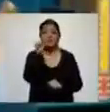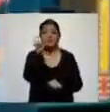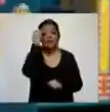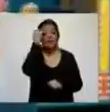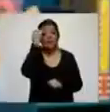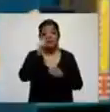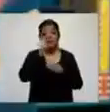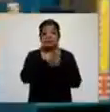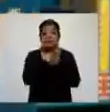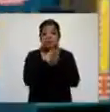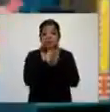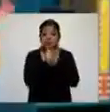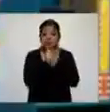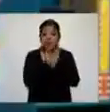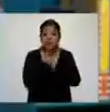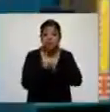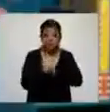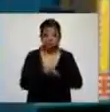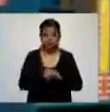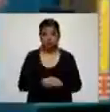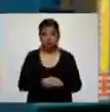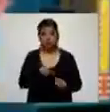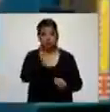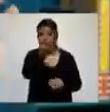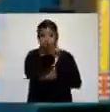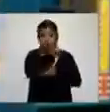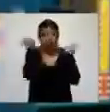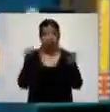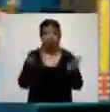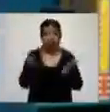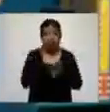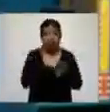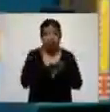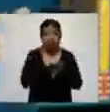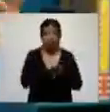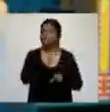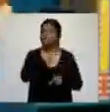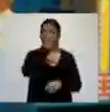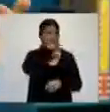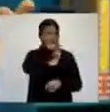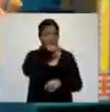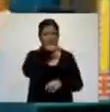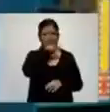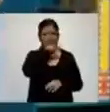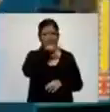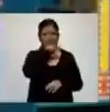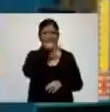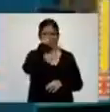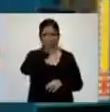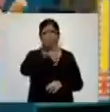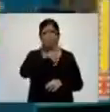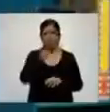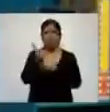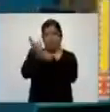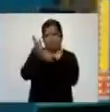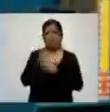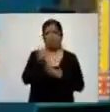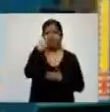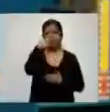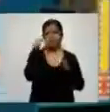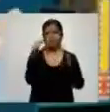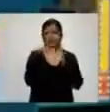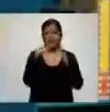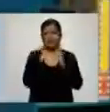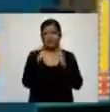20 segundos. Si no sabes cómo hacerlo, no te preocupes. Pide ayuda en tu